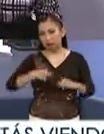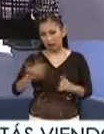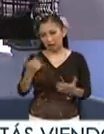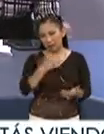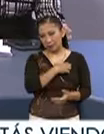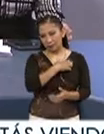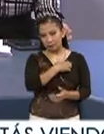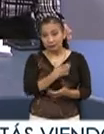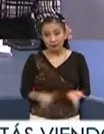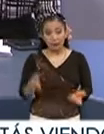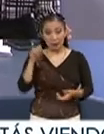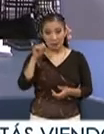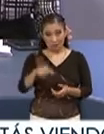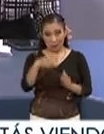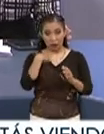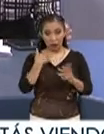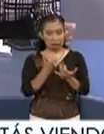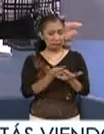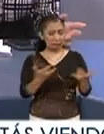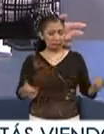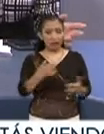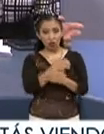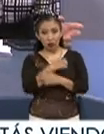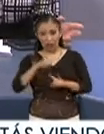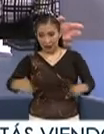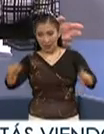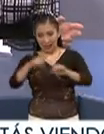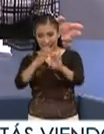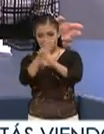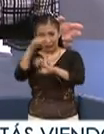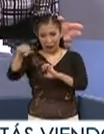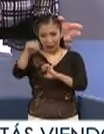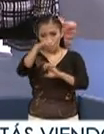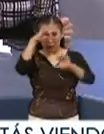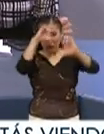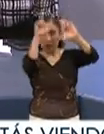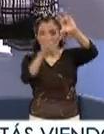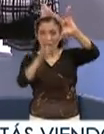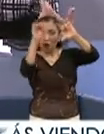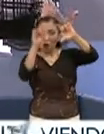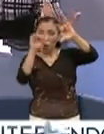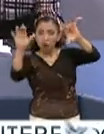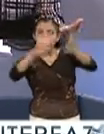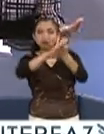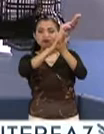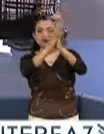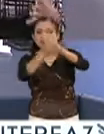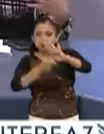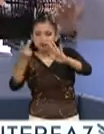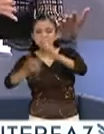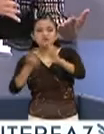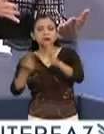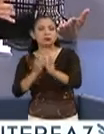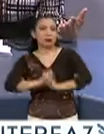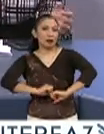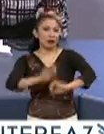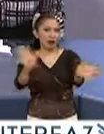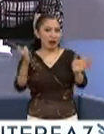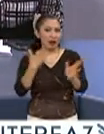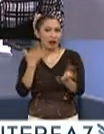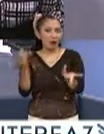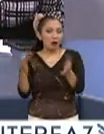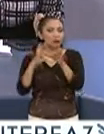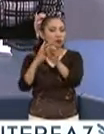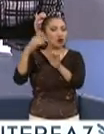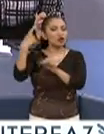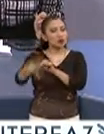país. Desde ese precedente, la educación en los diferentes estados de México ha tenido una evolución constante y, por supuesto,